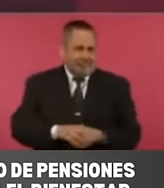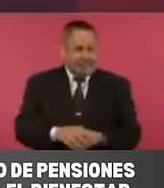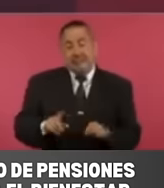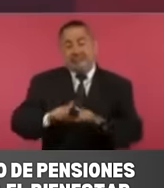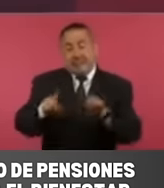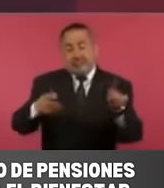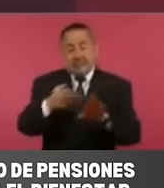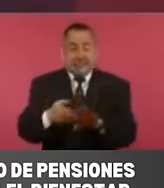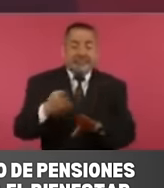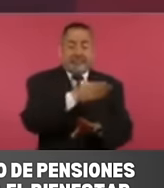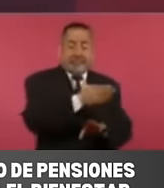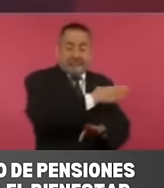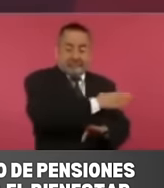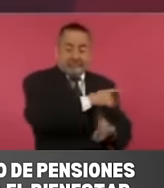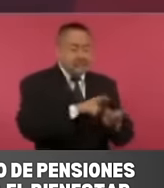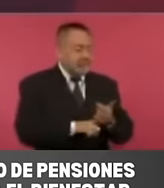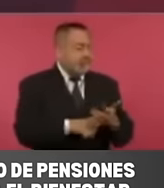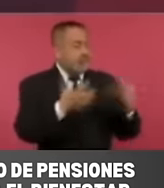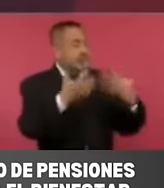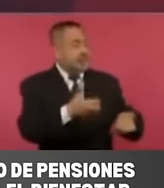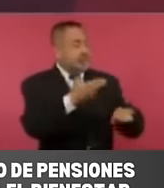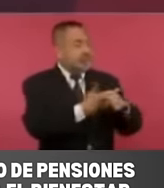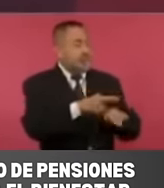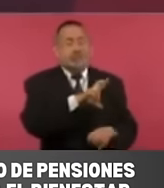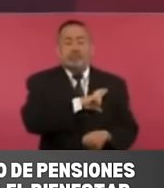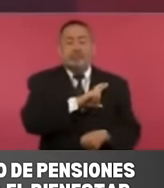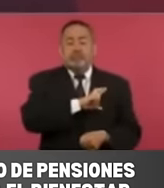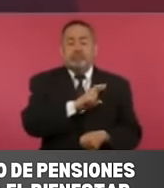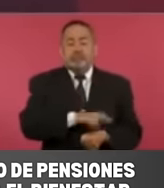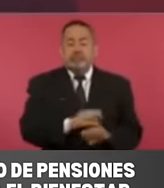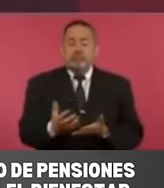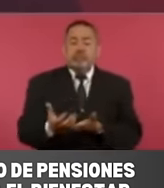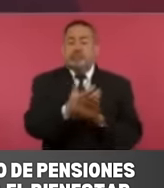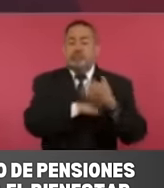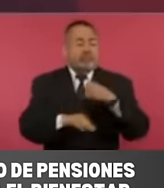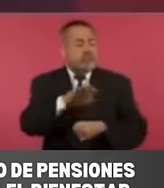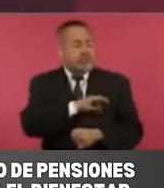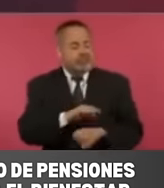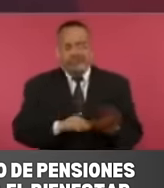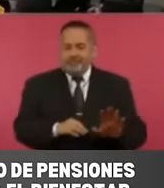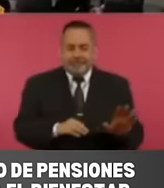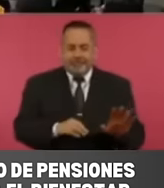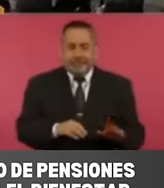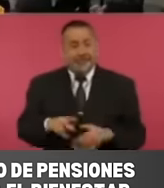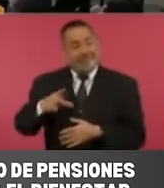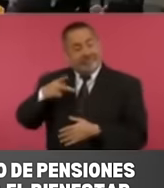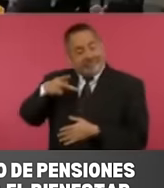que las empresas eran particulares. Esas son empresas públicas.